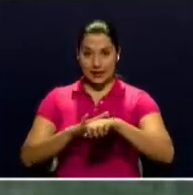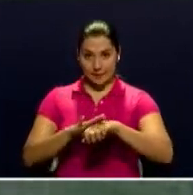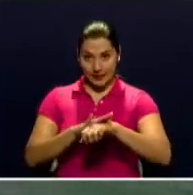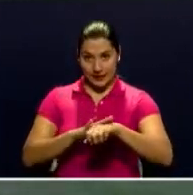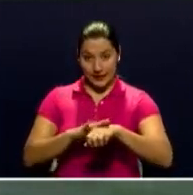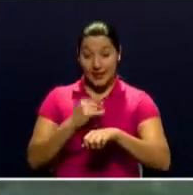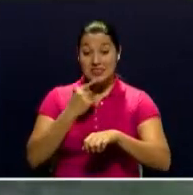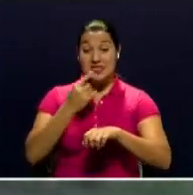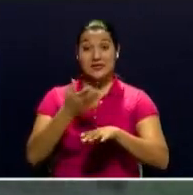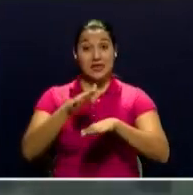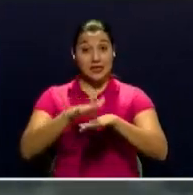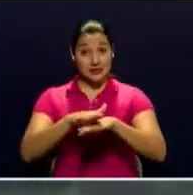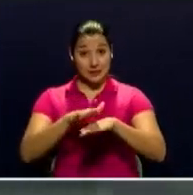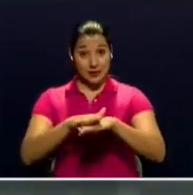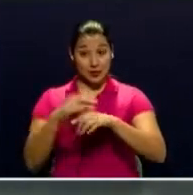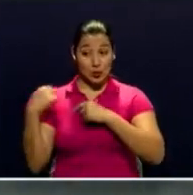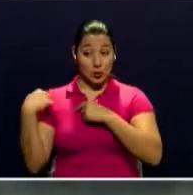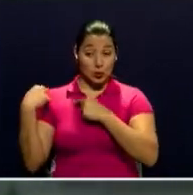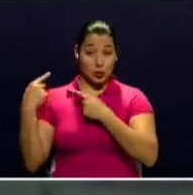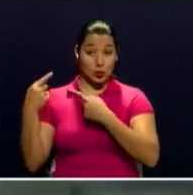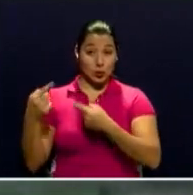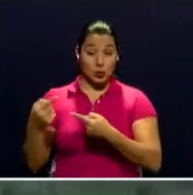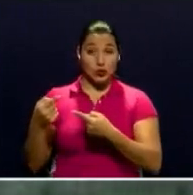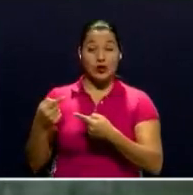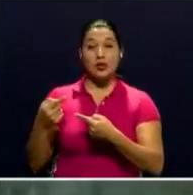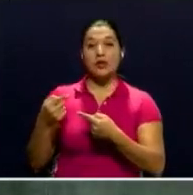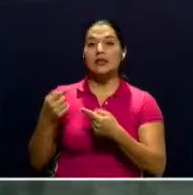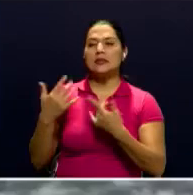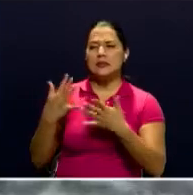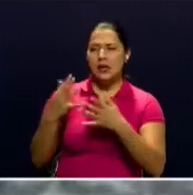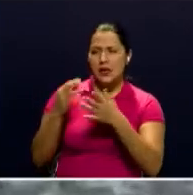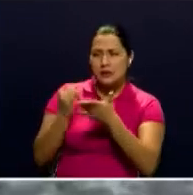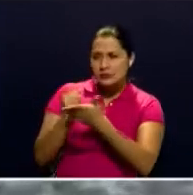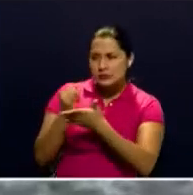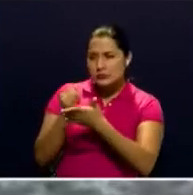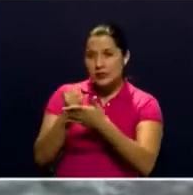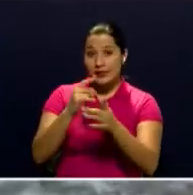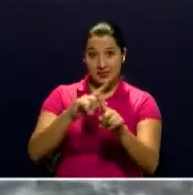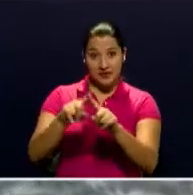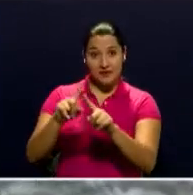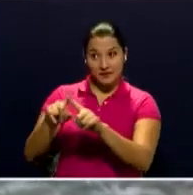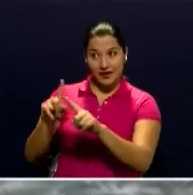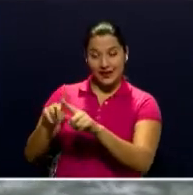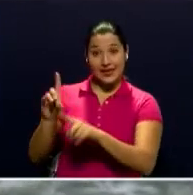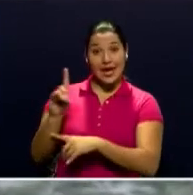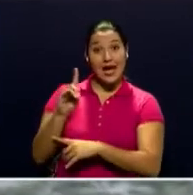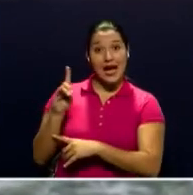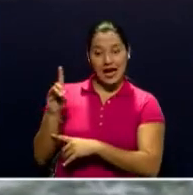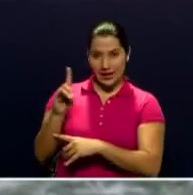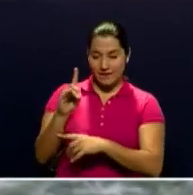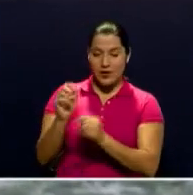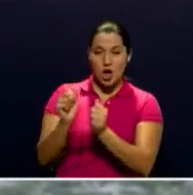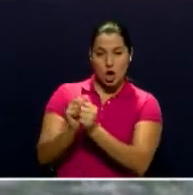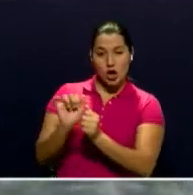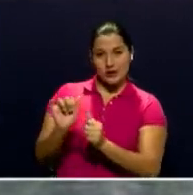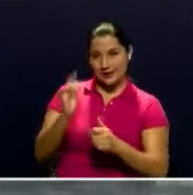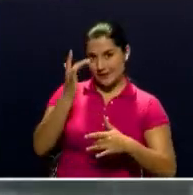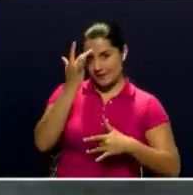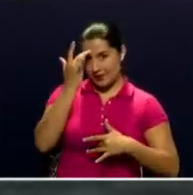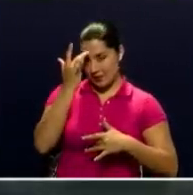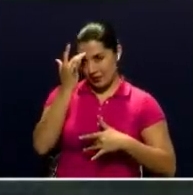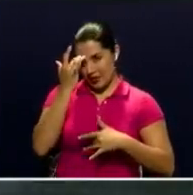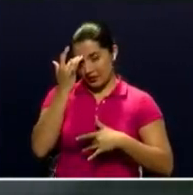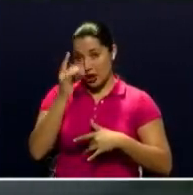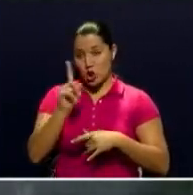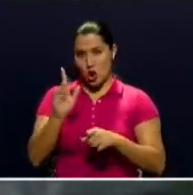los expertos, durante los últimos años han sido documentados y estudiados diversos casos de jirafas leucísticas parciales,